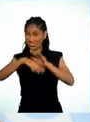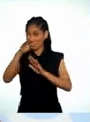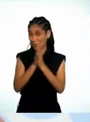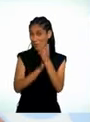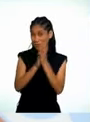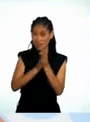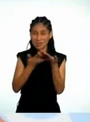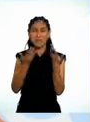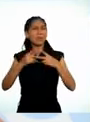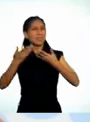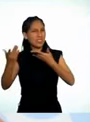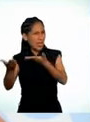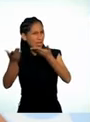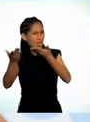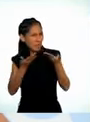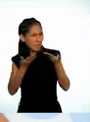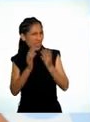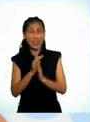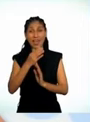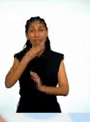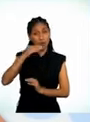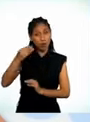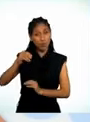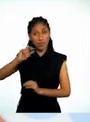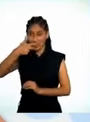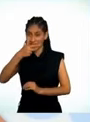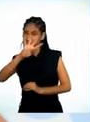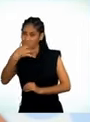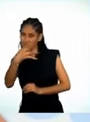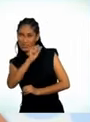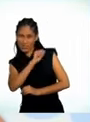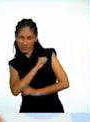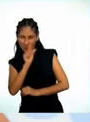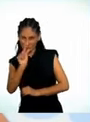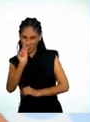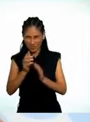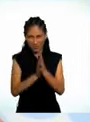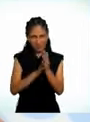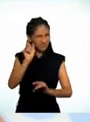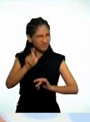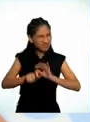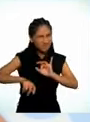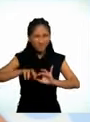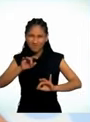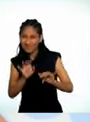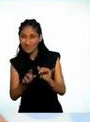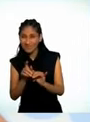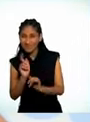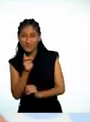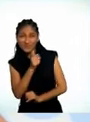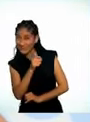vamos a invitar a estudiantes de tercero y cuarto de secundaria un momento los voy a contactar